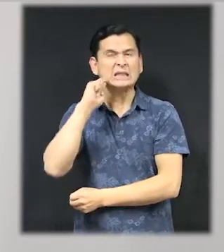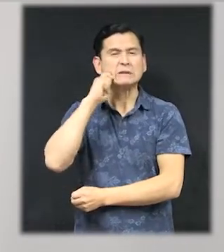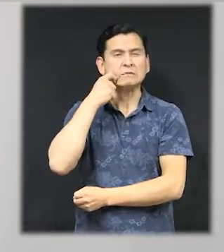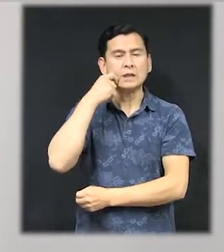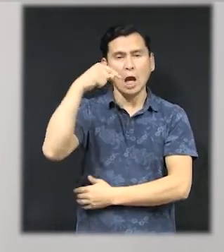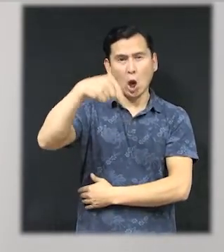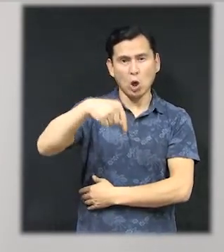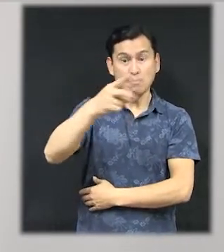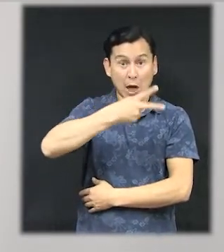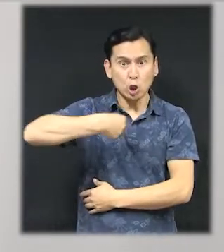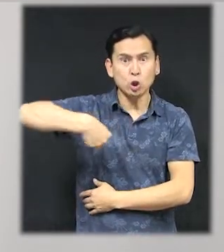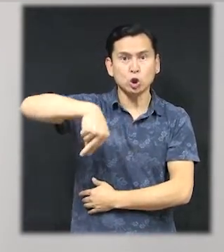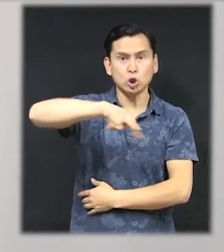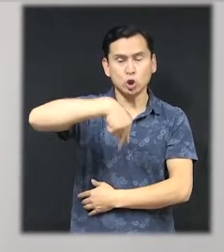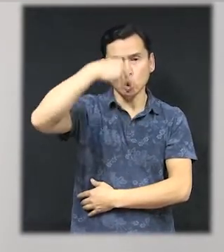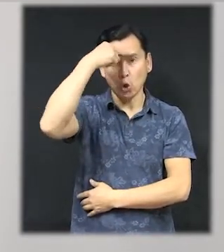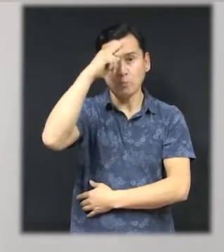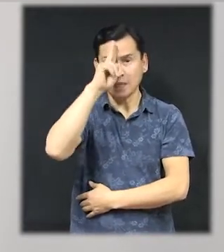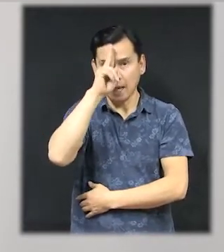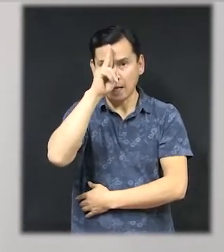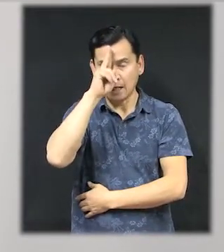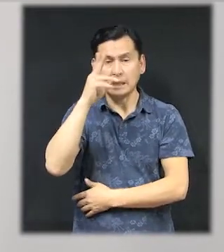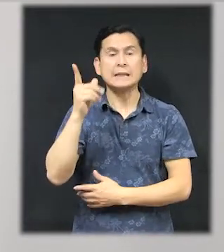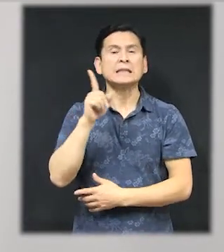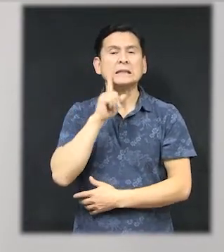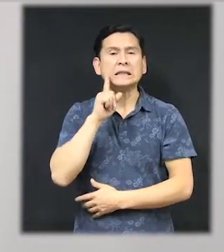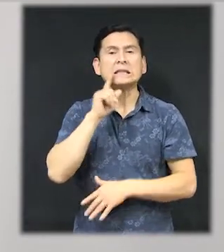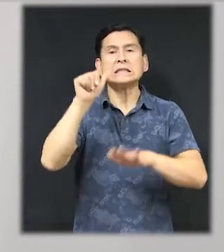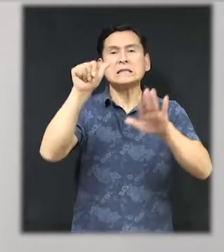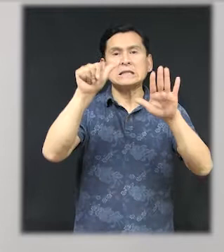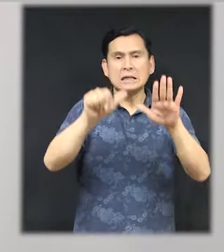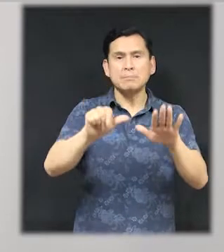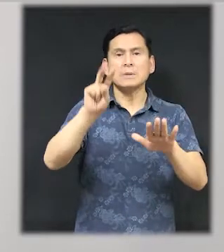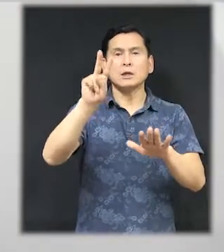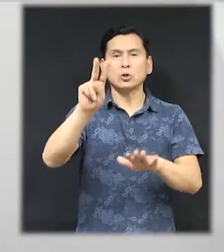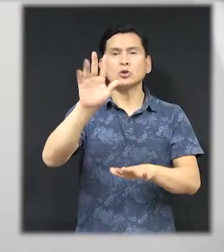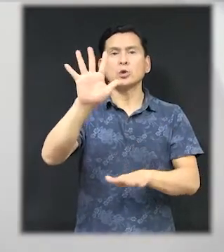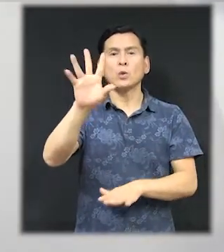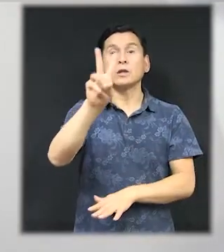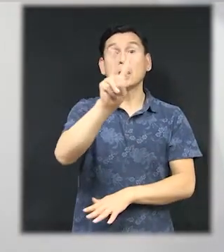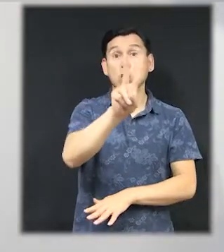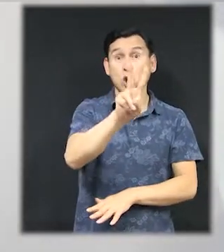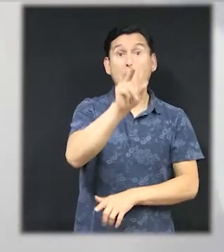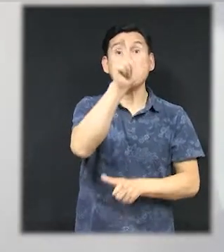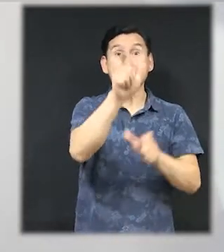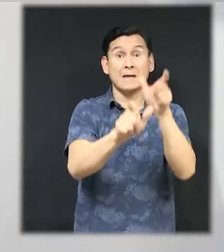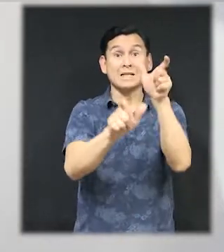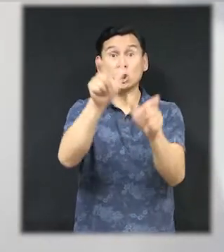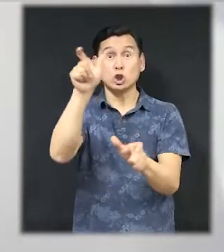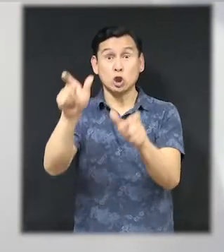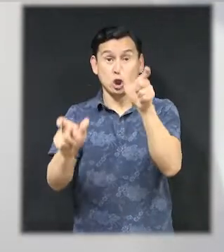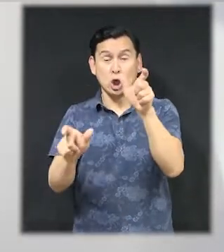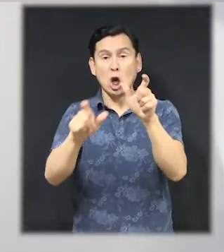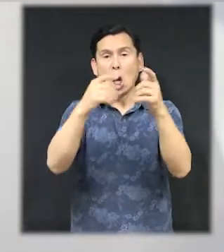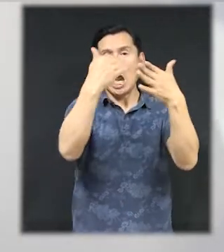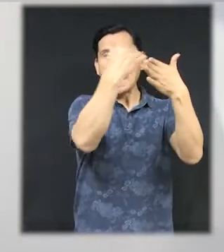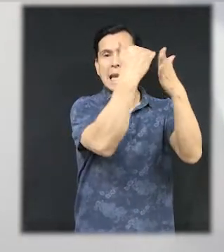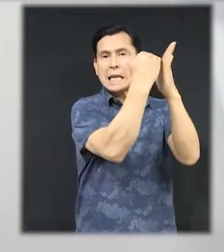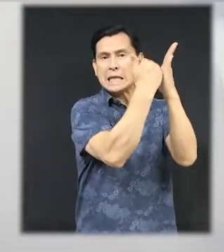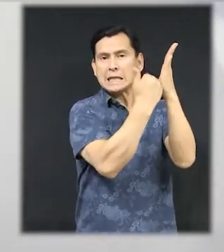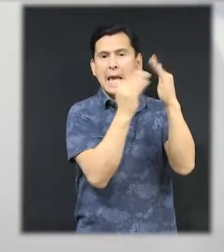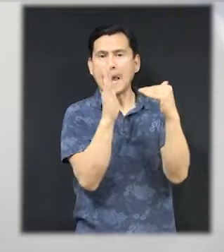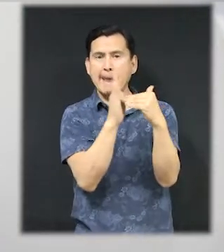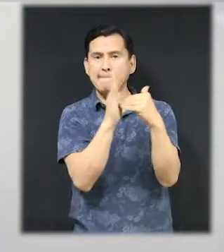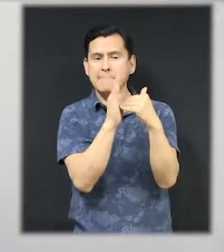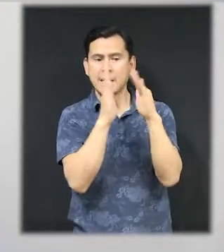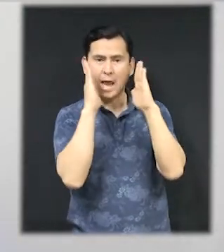tener 6.252 personas en lista de espera de atención ambulatoria de especialidades de